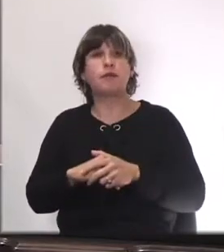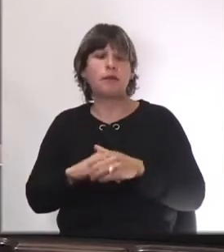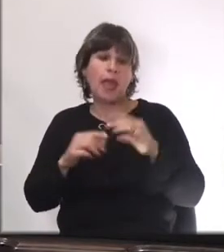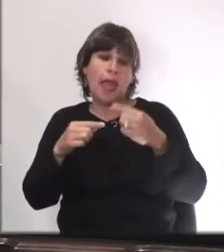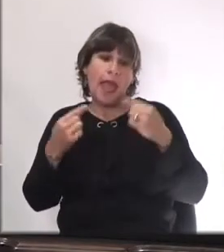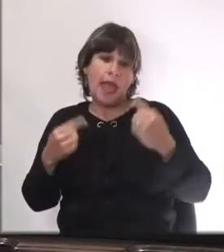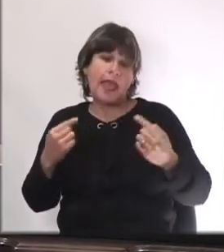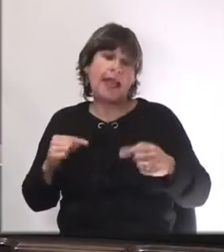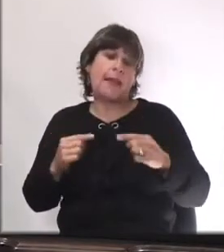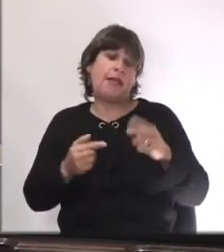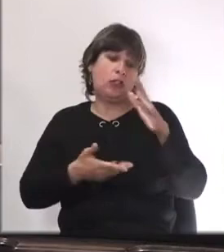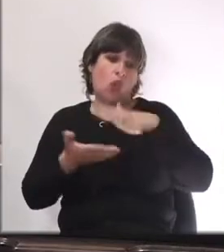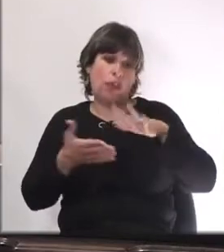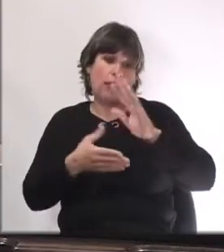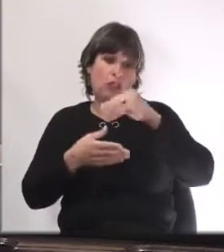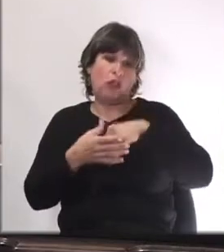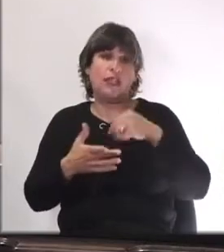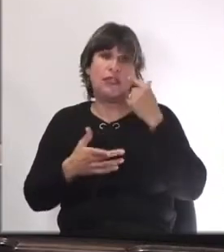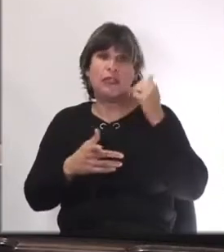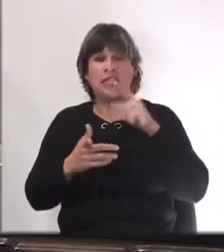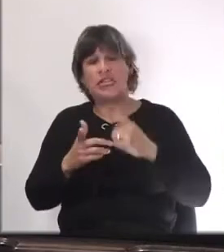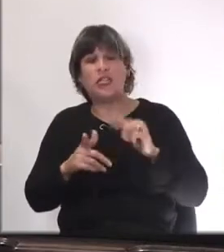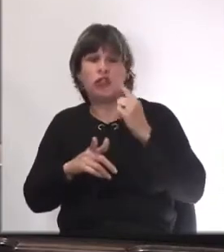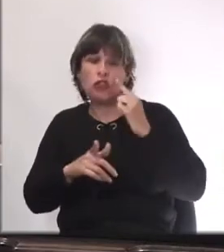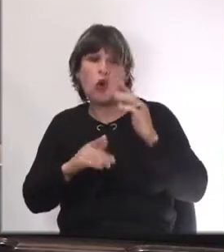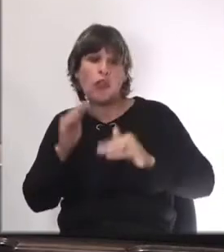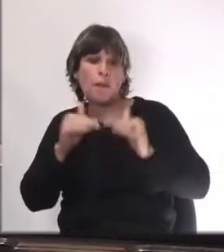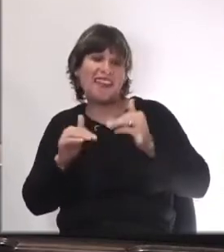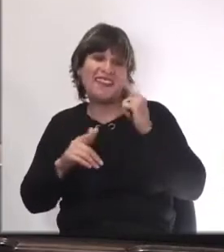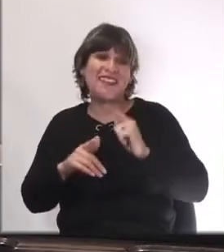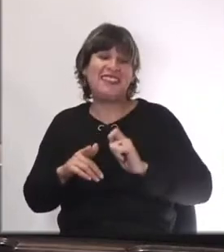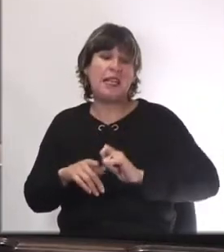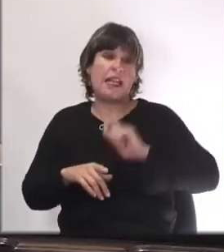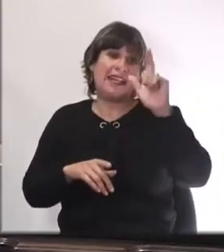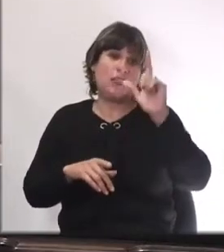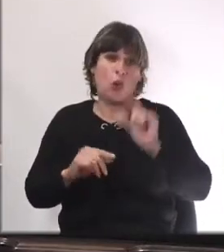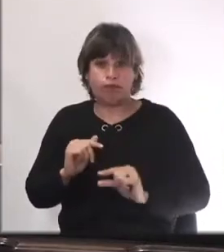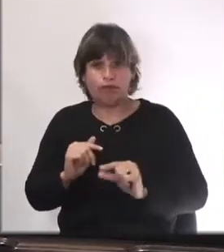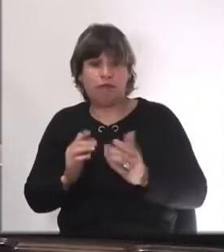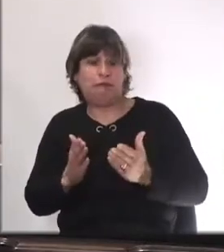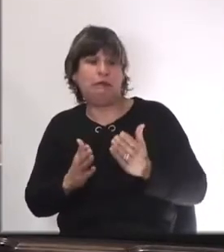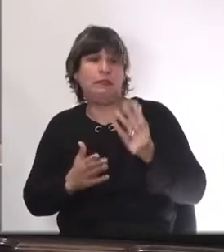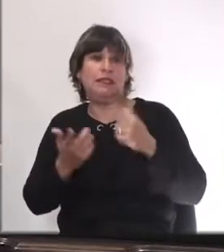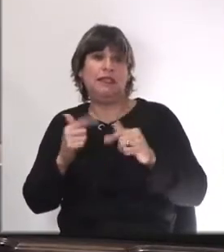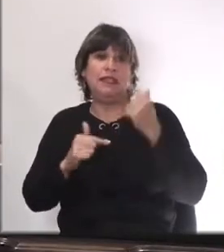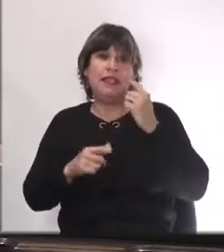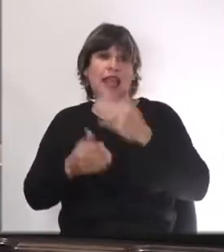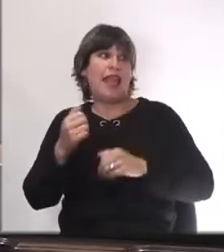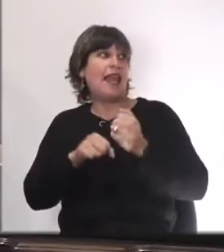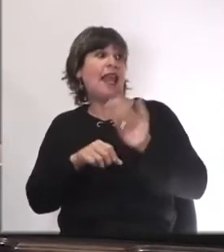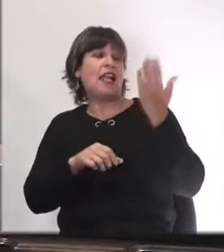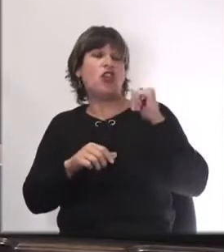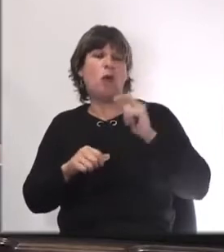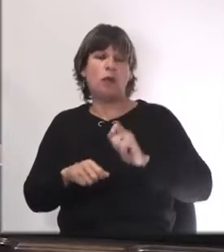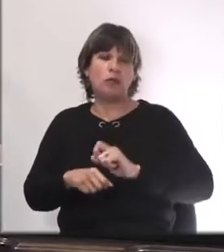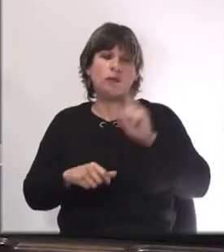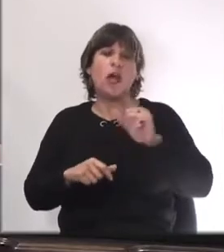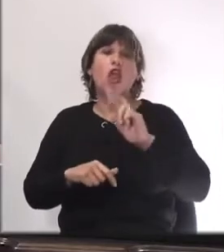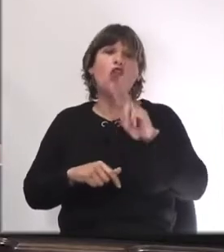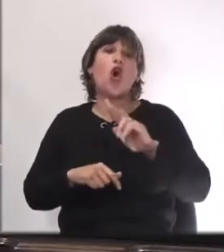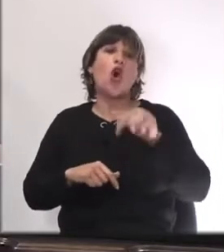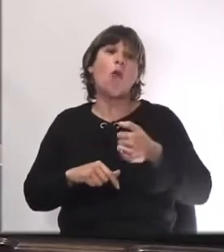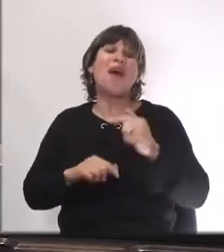elementos coyunturales que hacen que uno crezca más o crezca menos. Entonces, bueno, el gobierno dice el año pasado el crecimiento estructural fue el